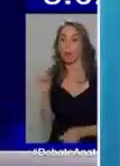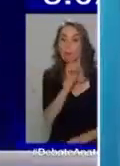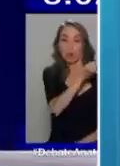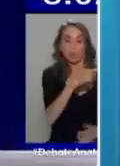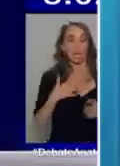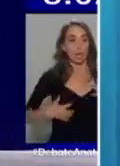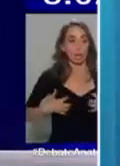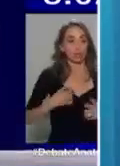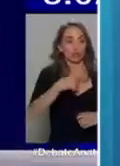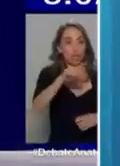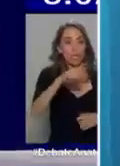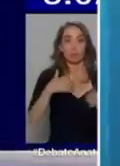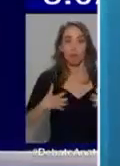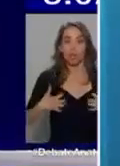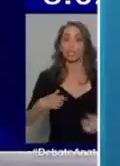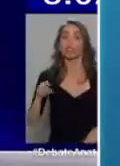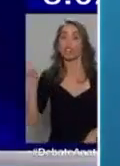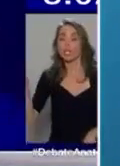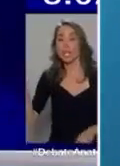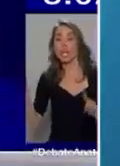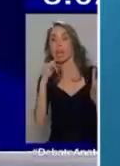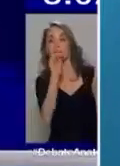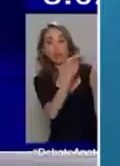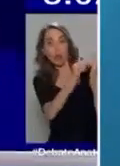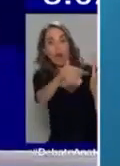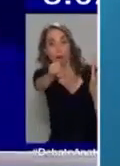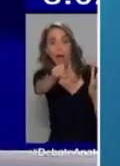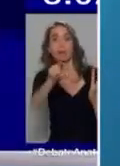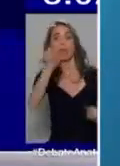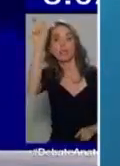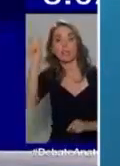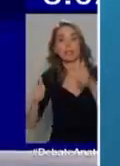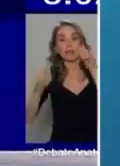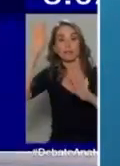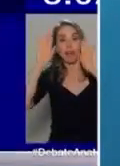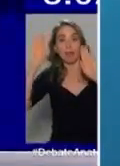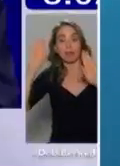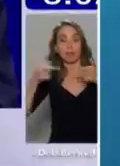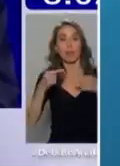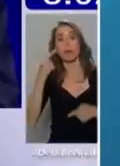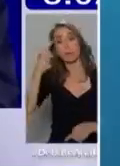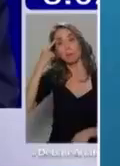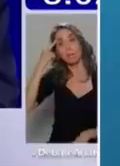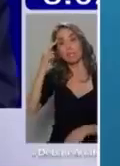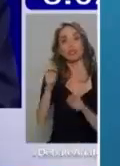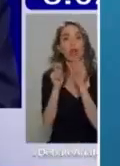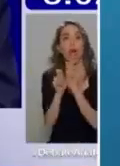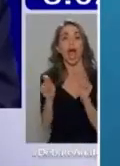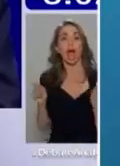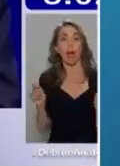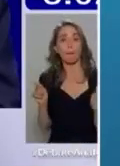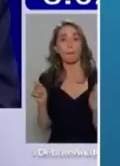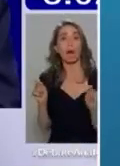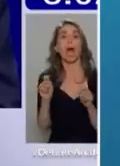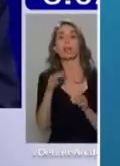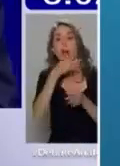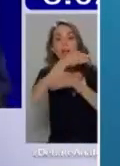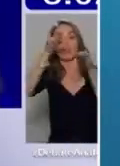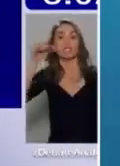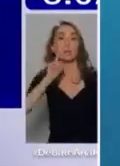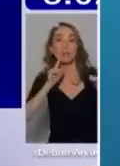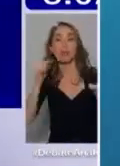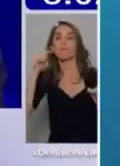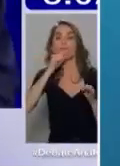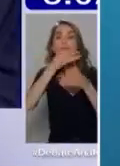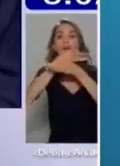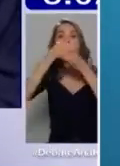presenta este debate. Me pareció ver a Gabriel Boric bastante sólido, reafirmando